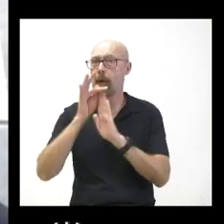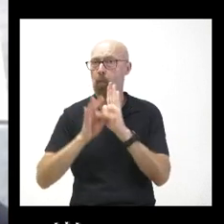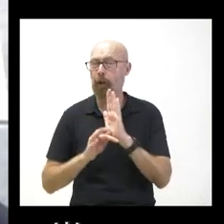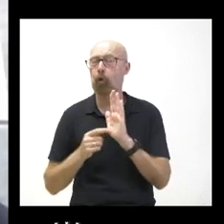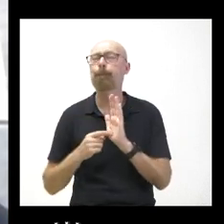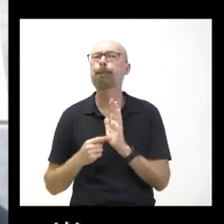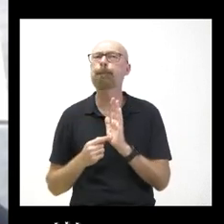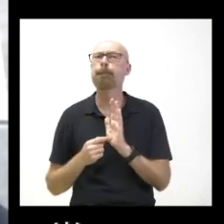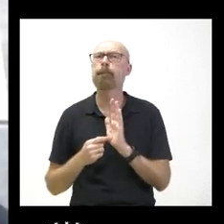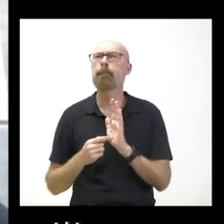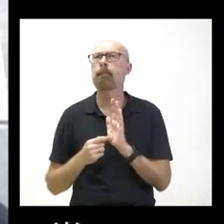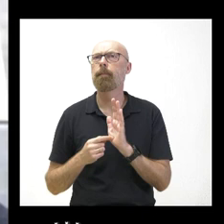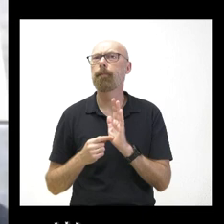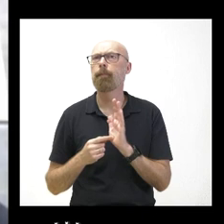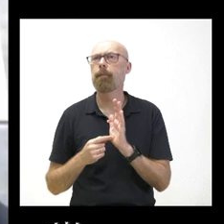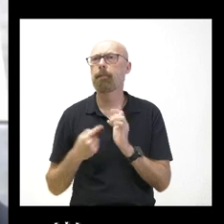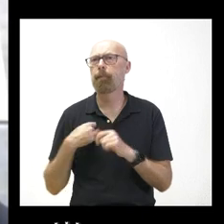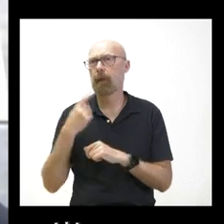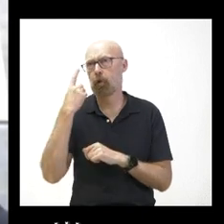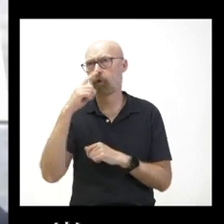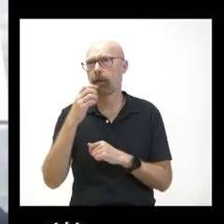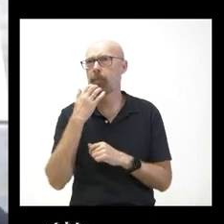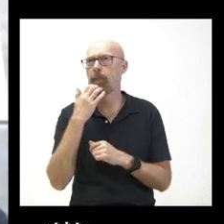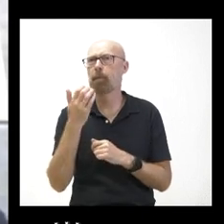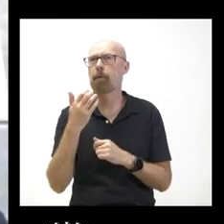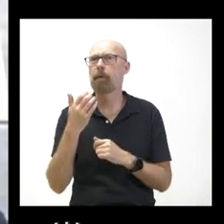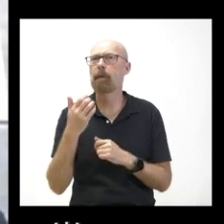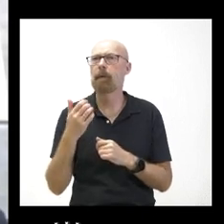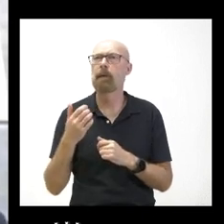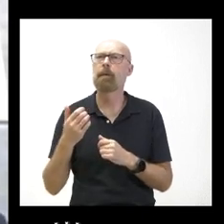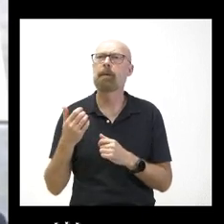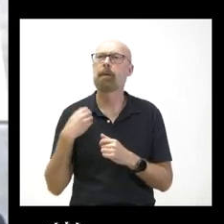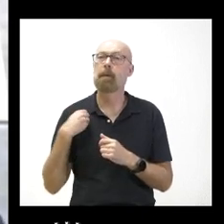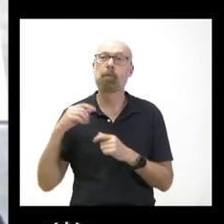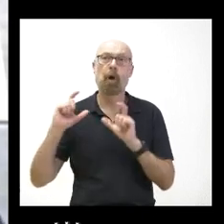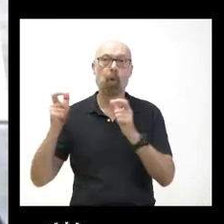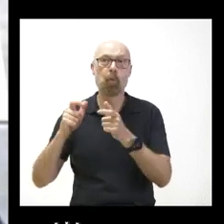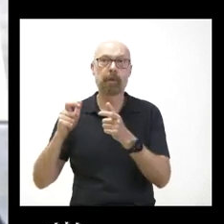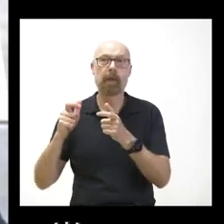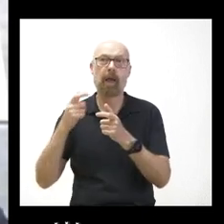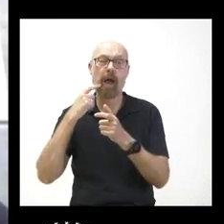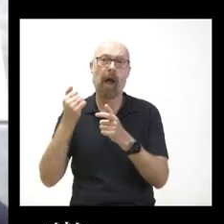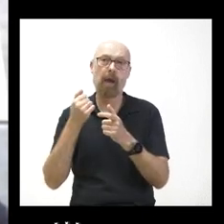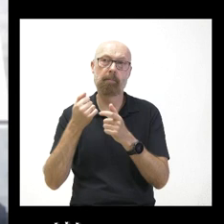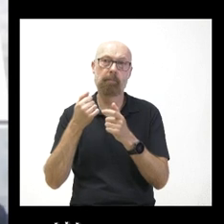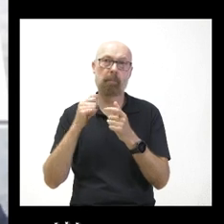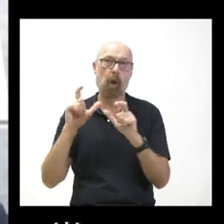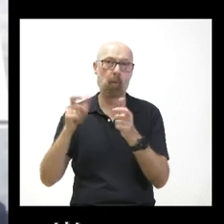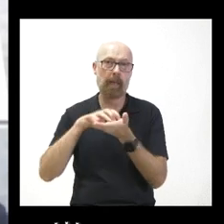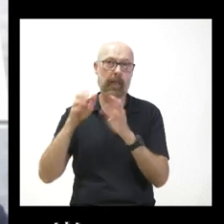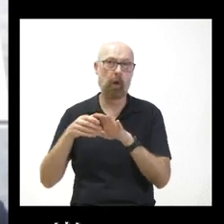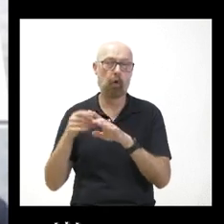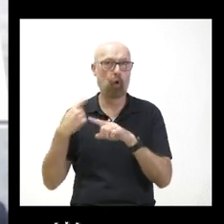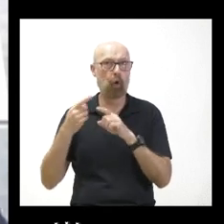Eh bueno a que sea que eso va por cte y no por ejecutivo como he dicho que que la junta pondrá algunas cosas encima de la mesa eh yo no sé si